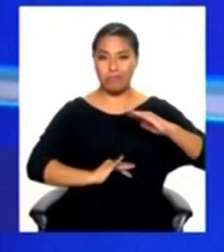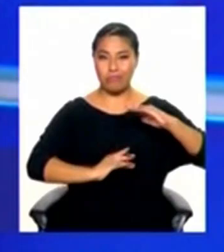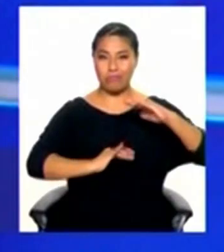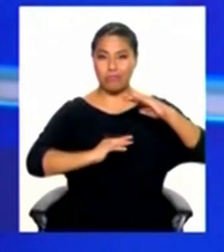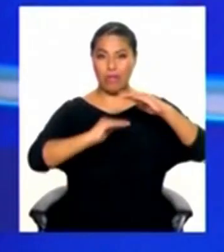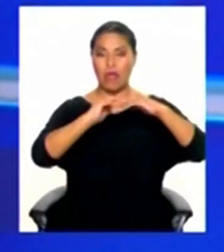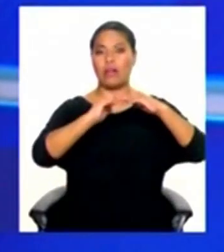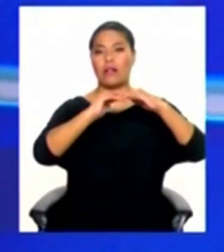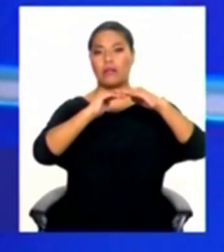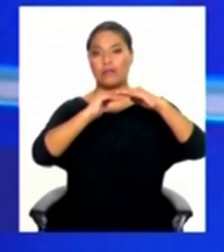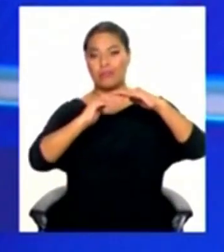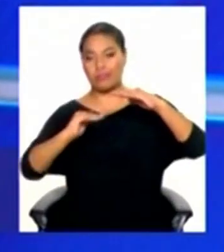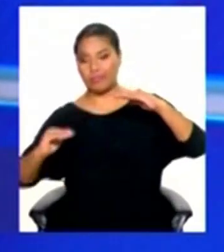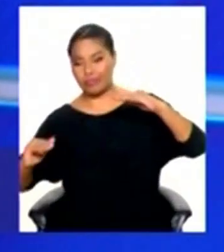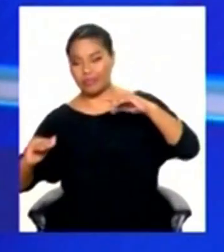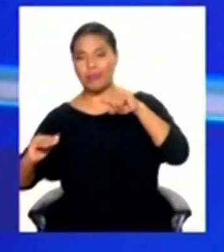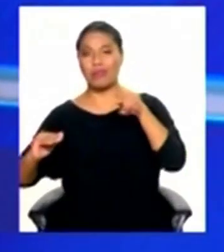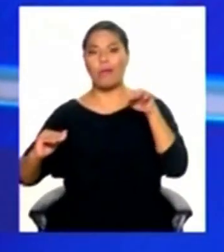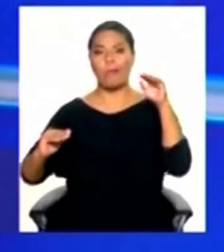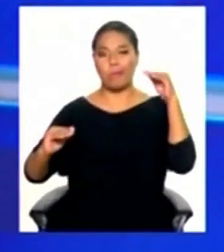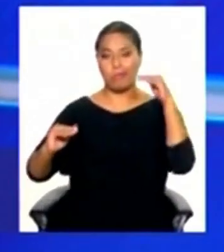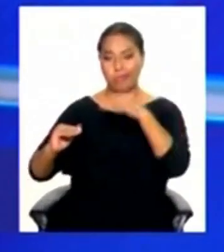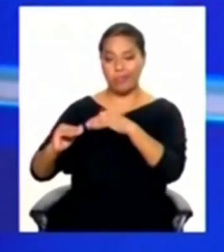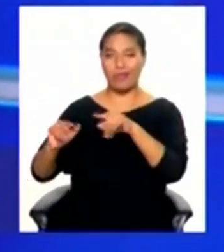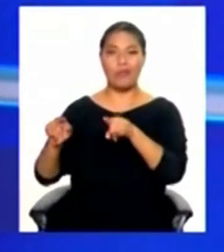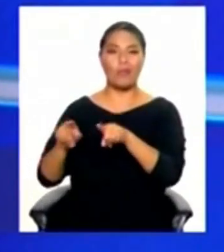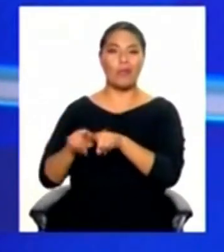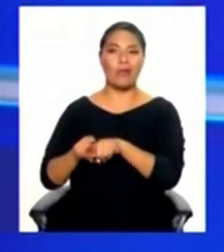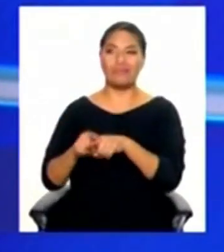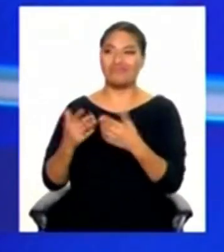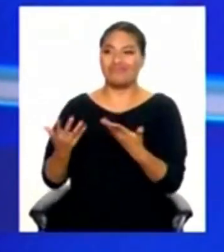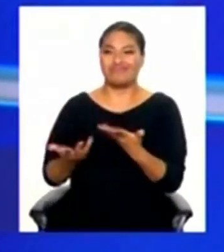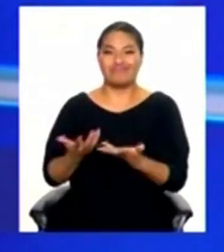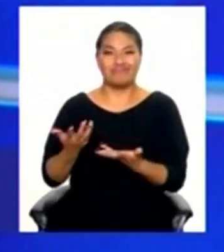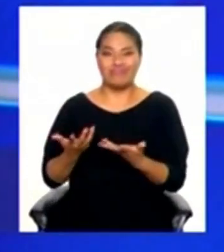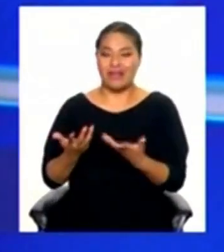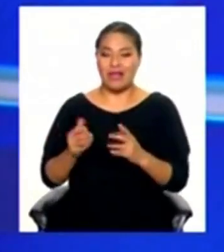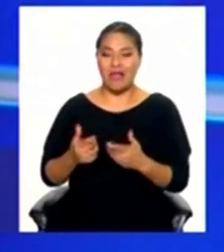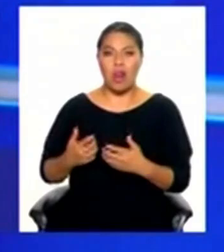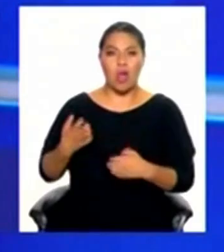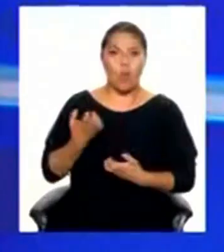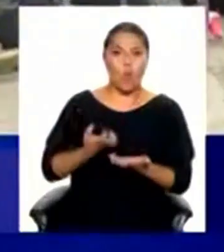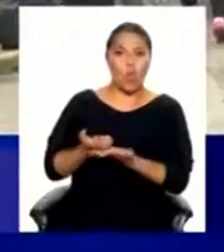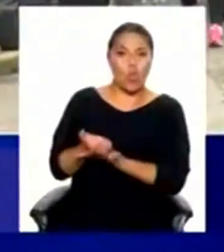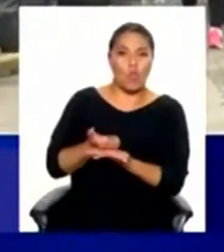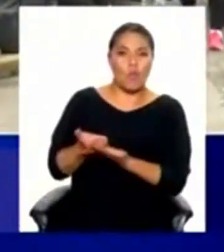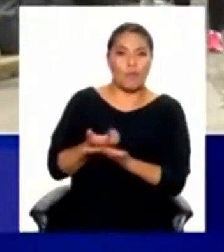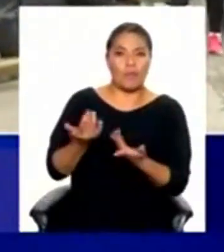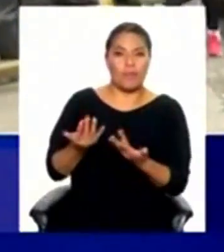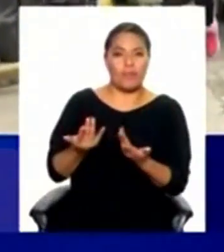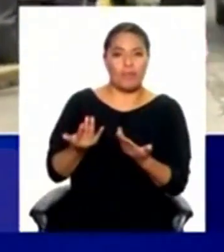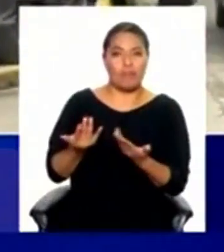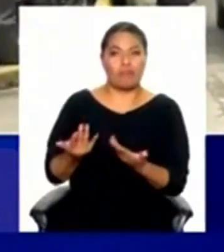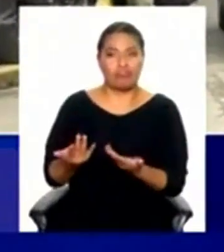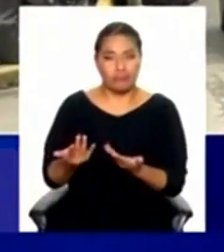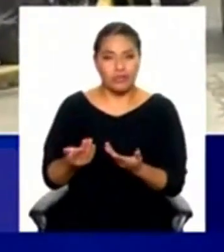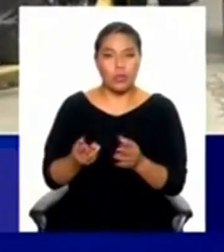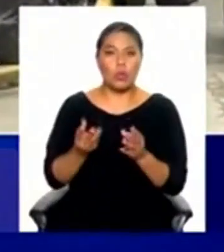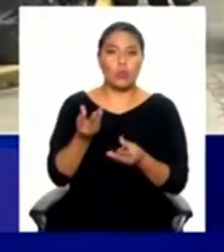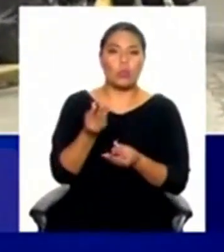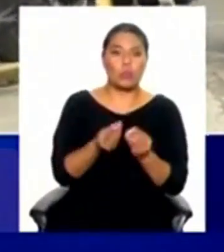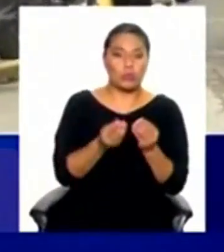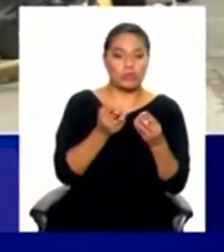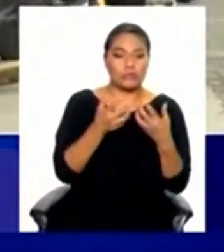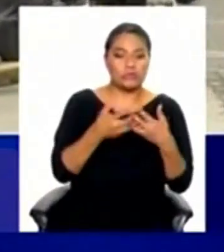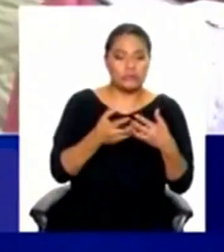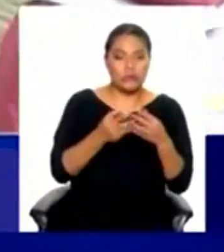ese enfriamiento la recesión sí es enfriamiento es dejar de producir o por lo menos producir menos si es